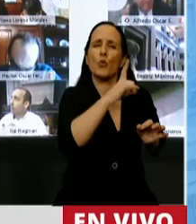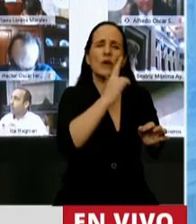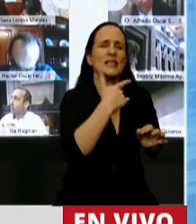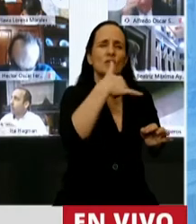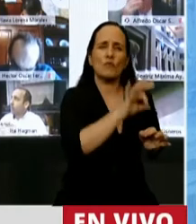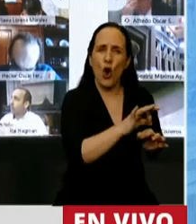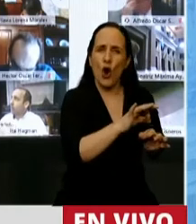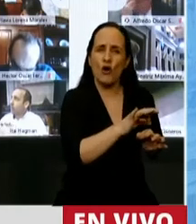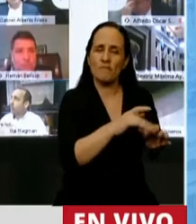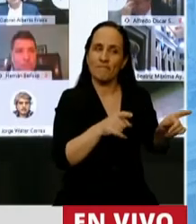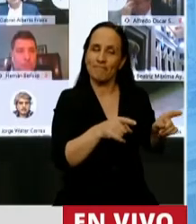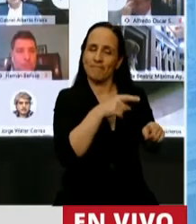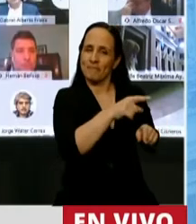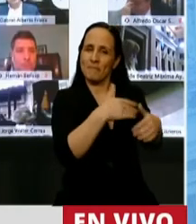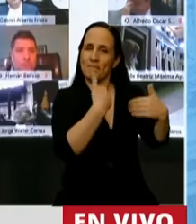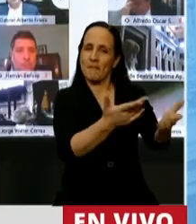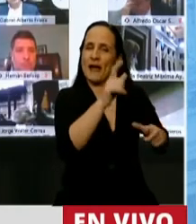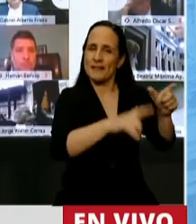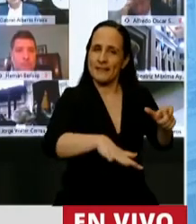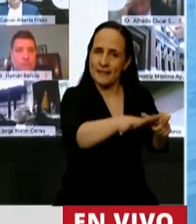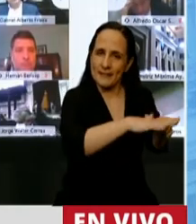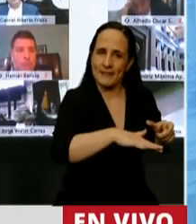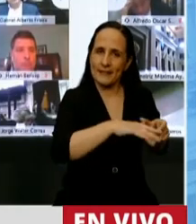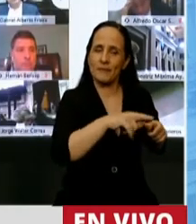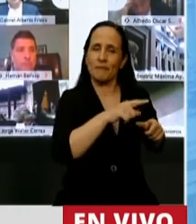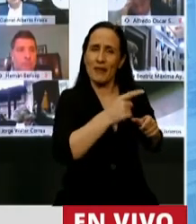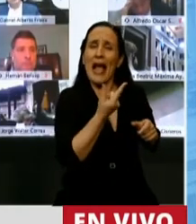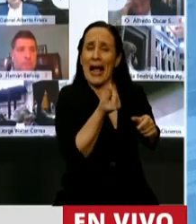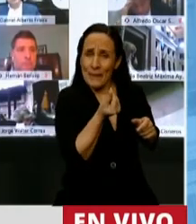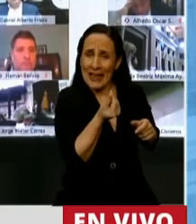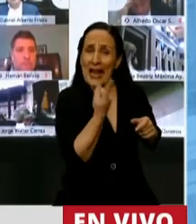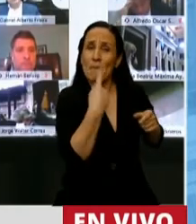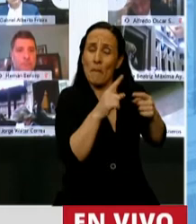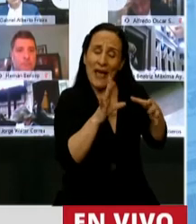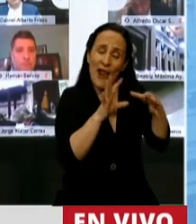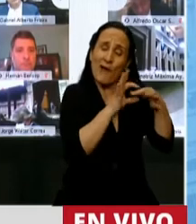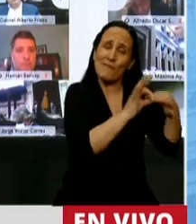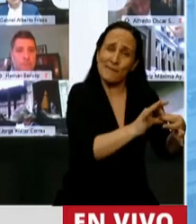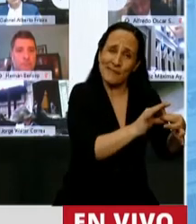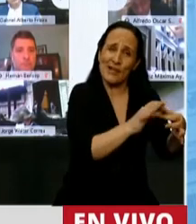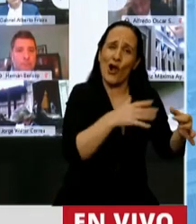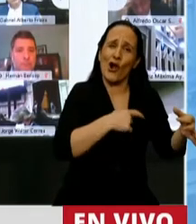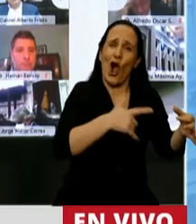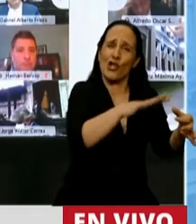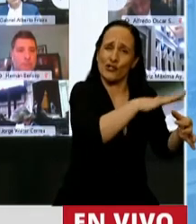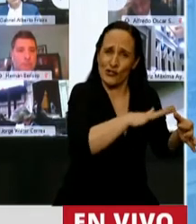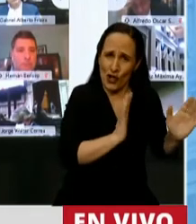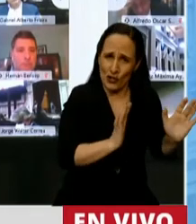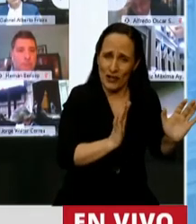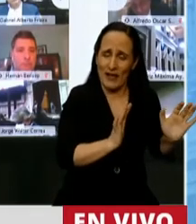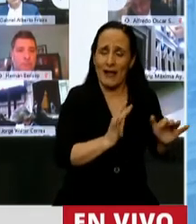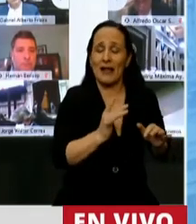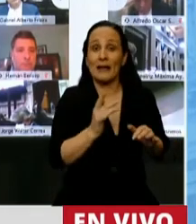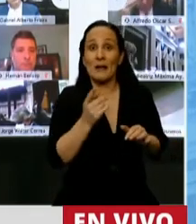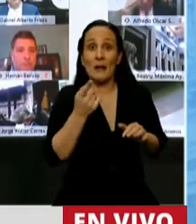escala humana, que nosotros preferimos un capitalismo social antes que un capitalismo salvaje. Pero otra de las grandes contradicciones